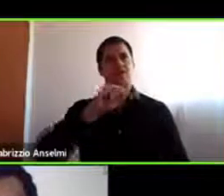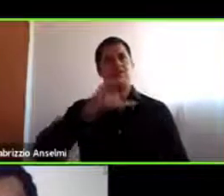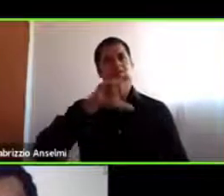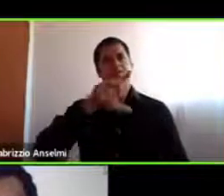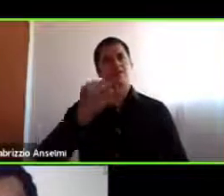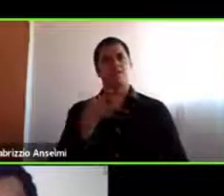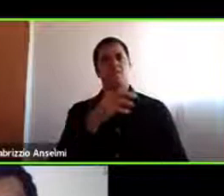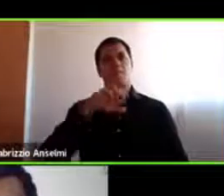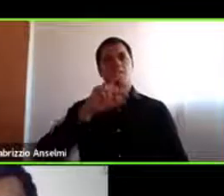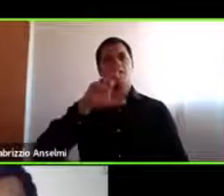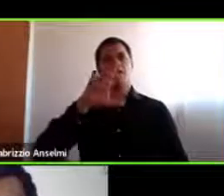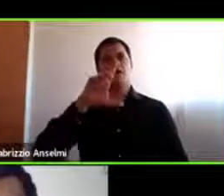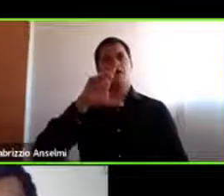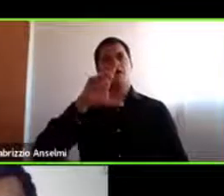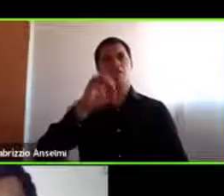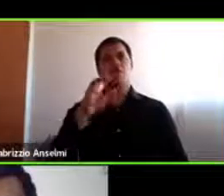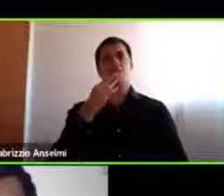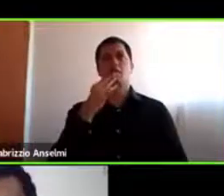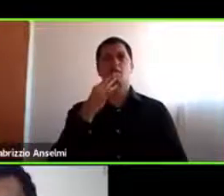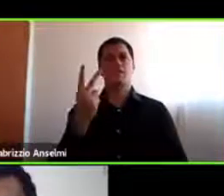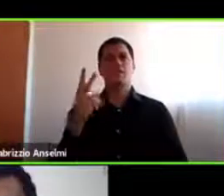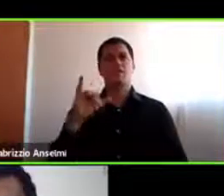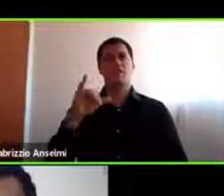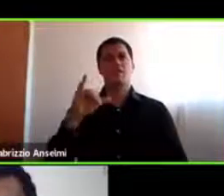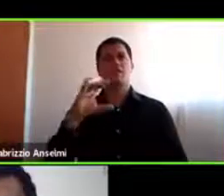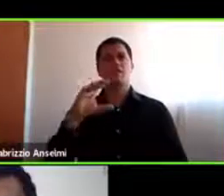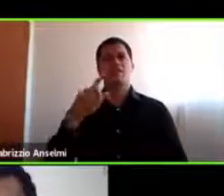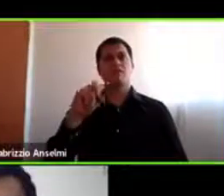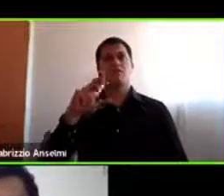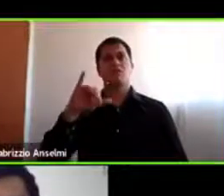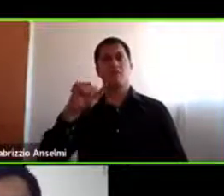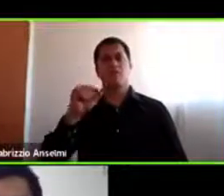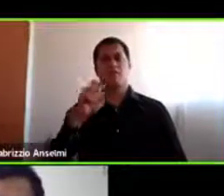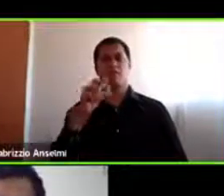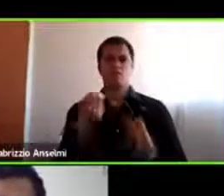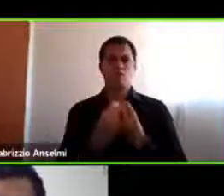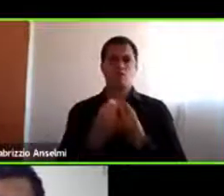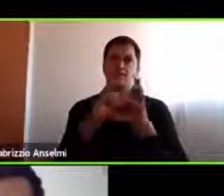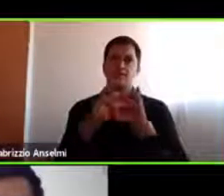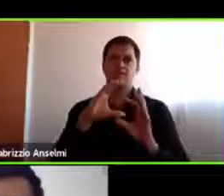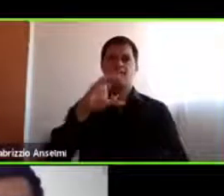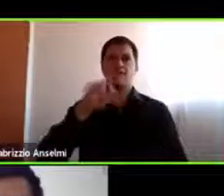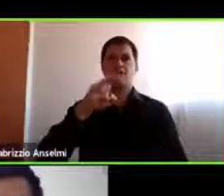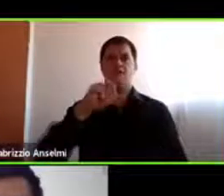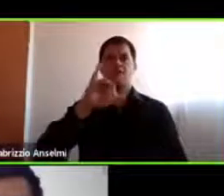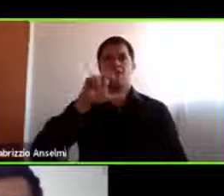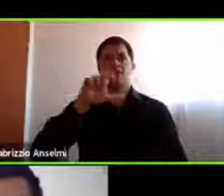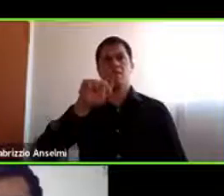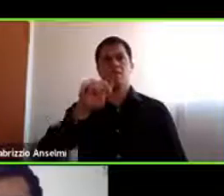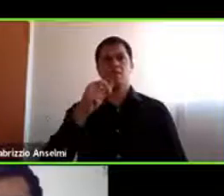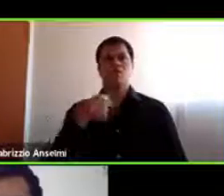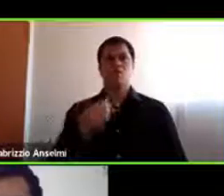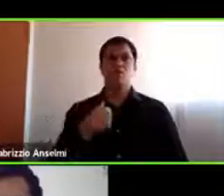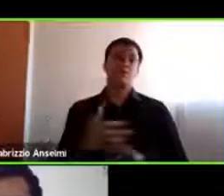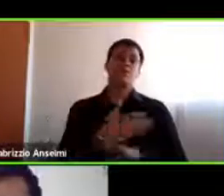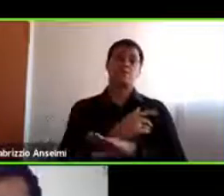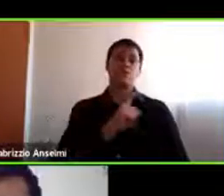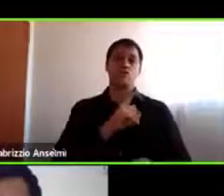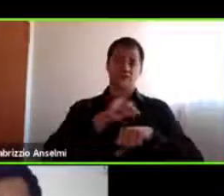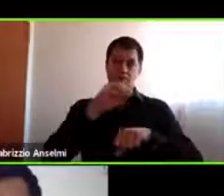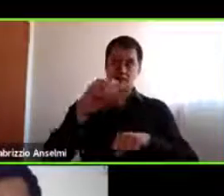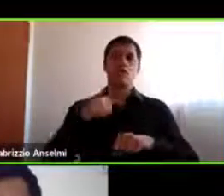gracias Cami particularmente no dije al principio lo digo ahora entre esta versión final de de de grafo game